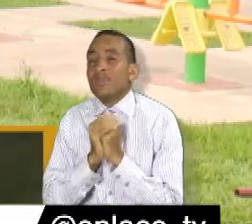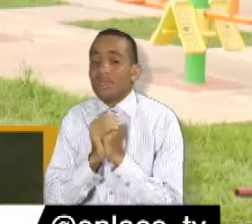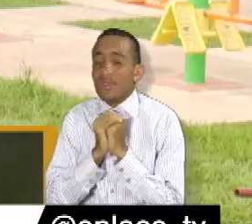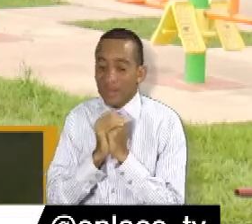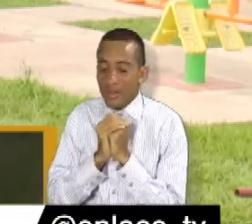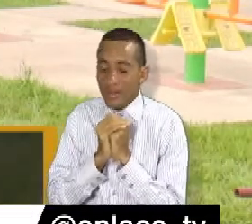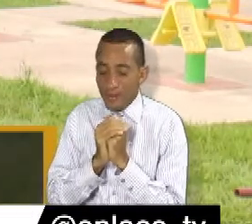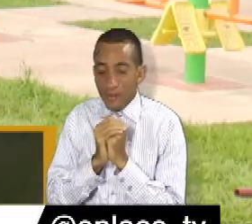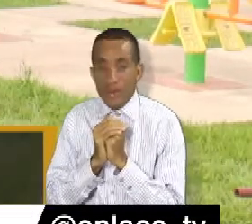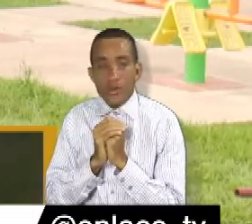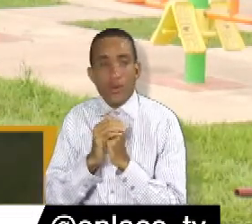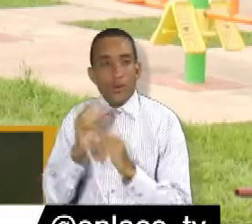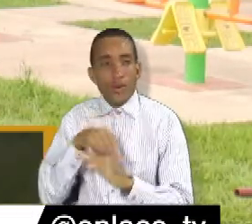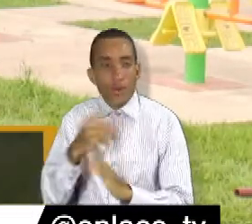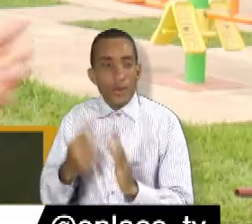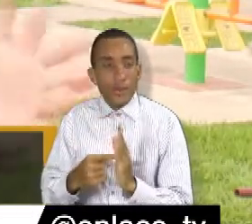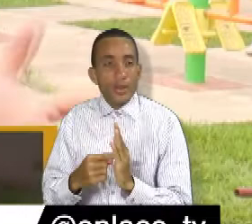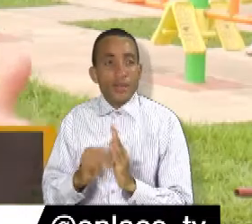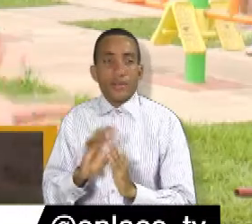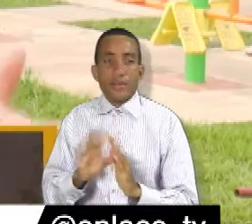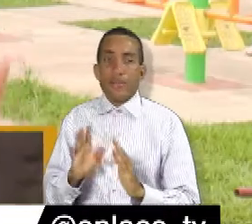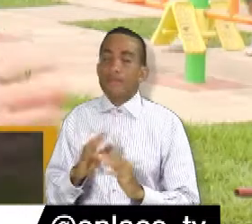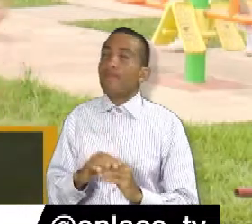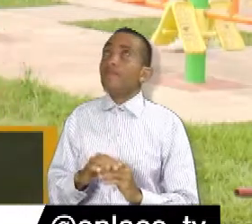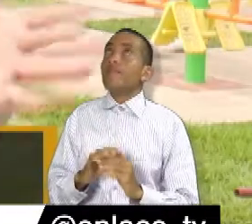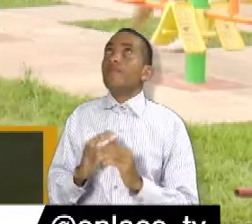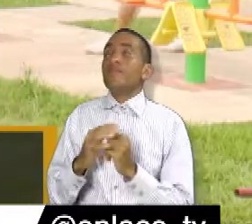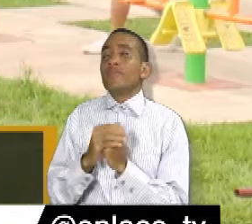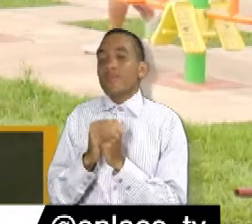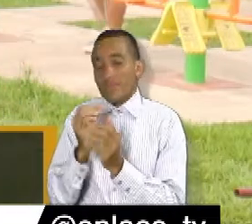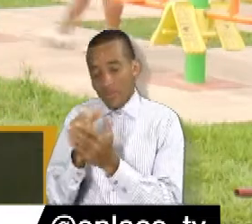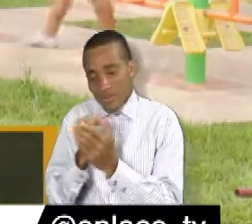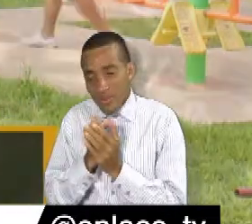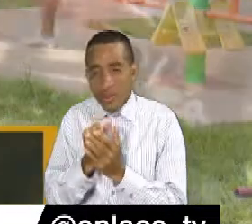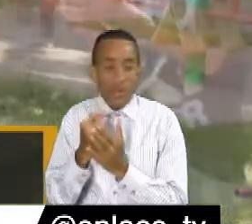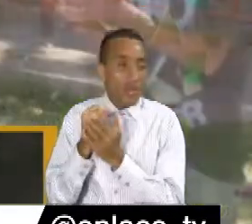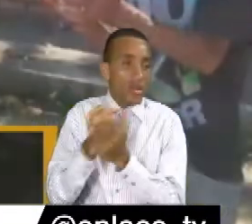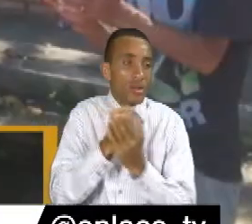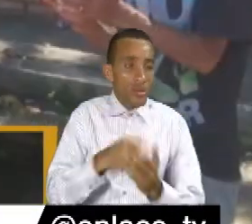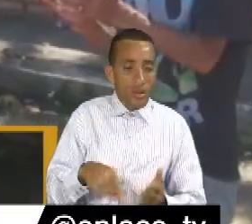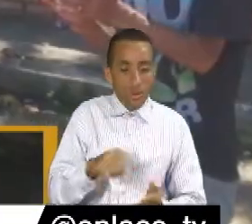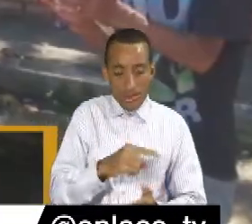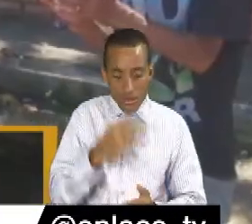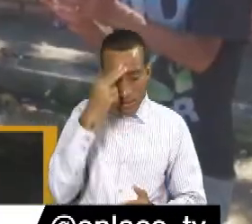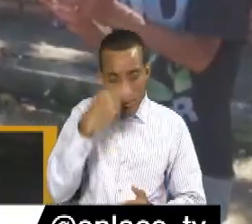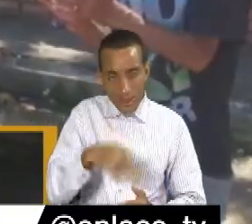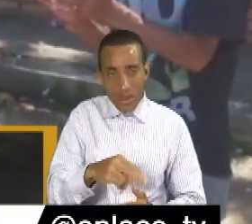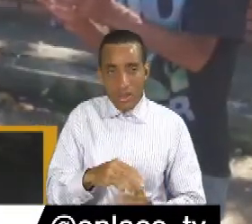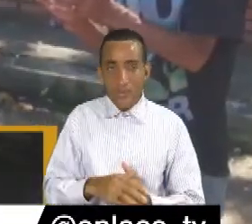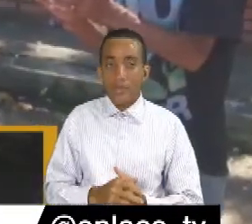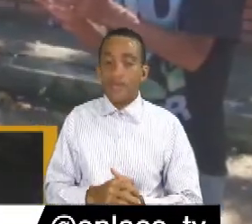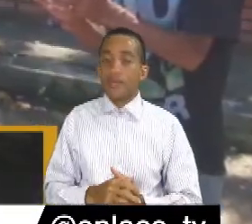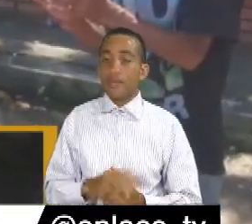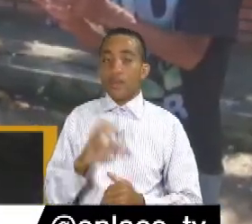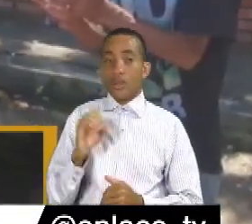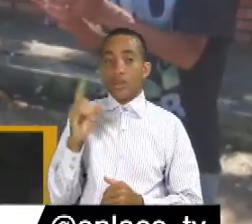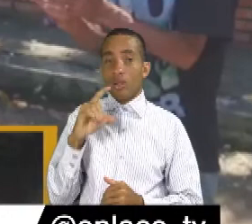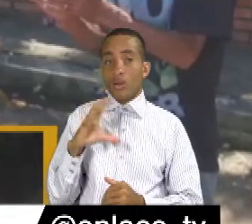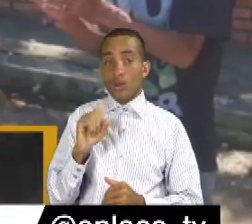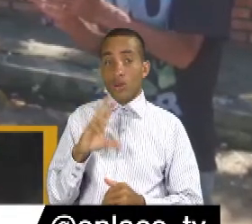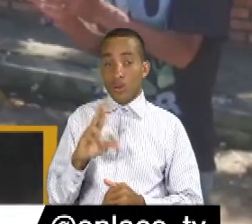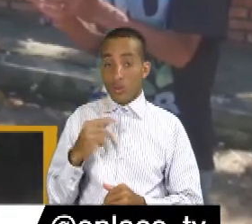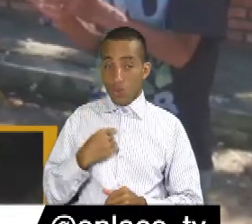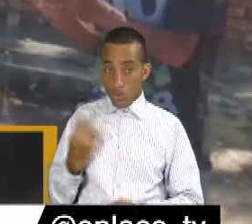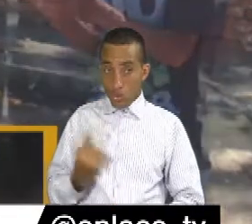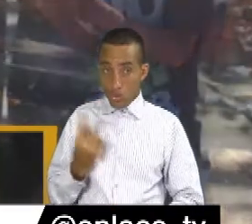clamarle, y ese fue uno de los objetivos, y yo iba a hacer una obra para el beneficio de mi hija. Y es que Óscar Villamizar Pinzón no está solo en esta labor,